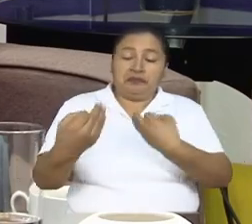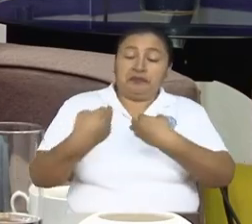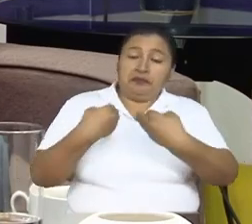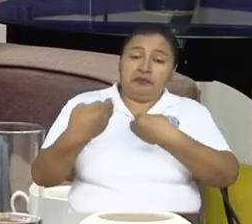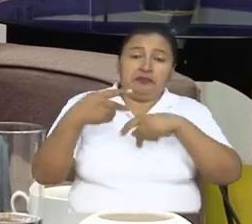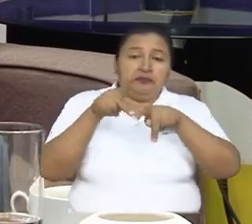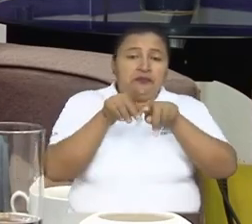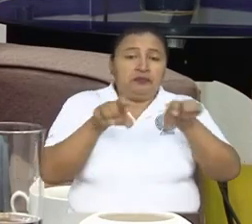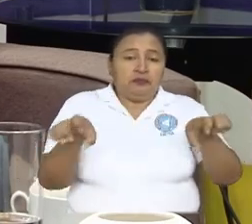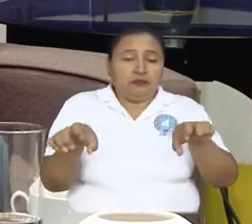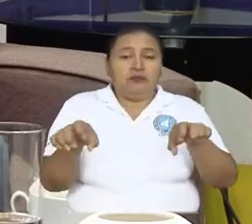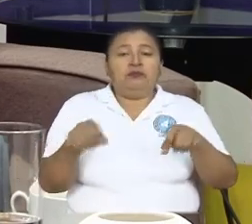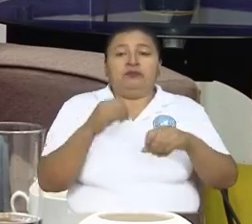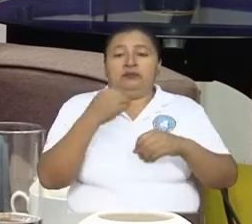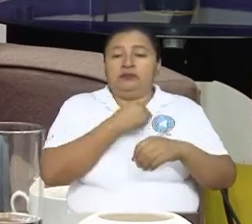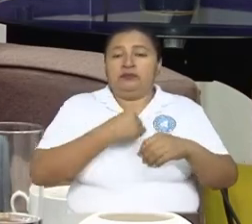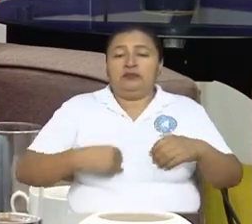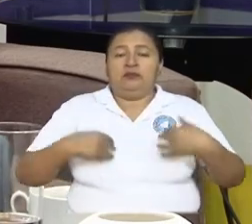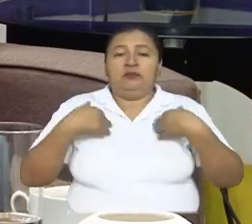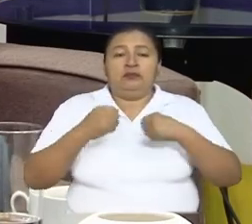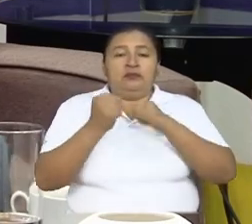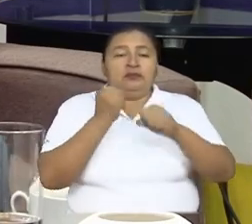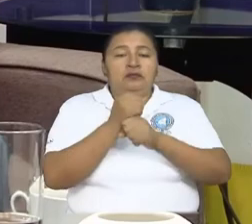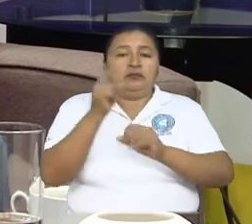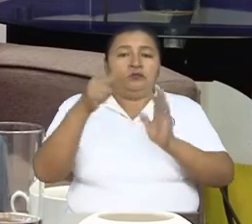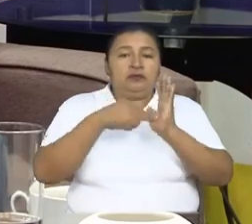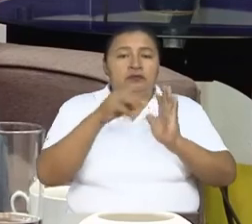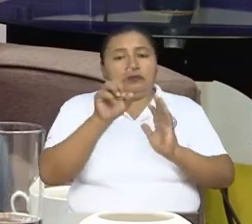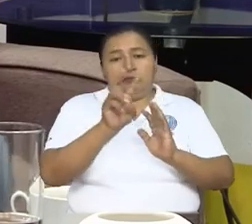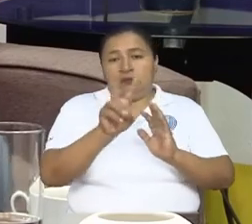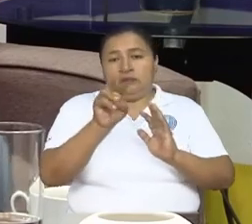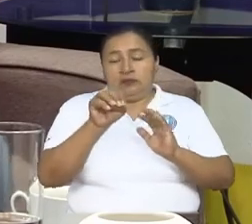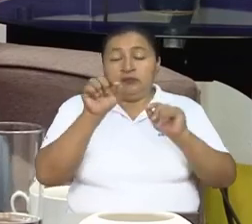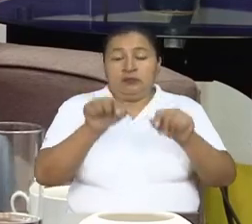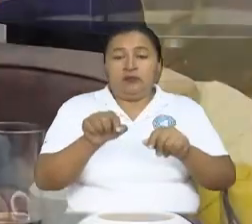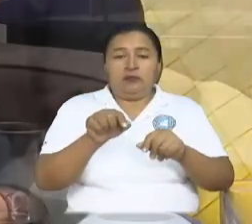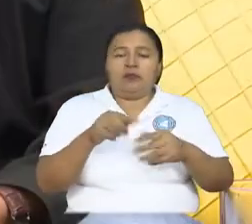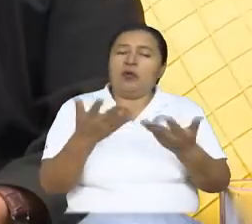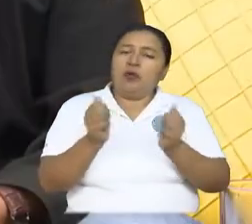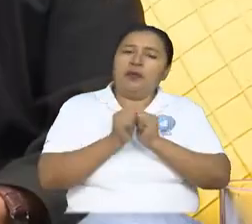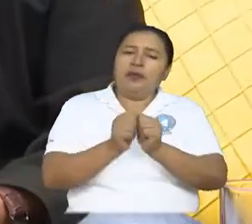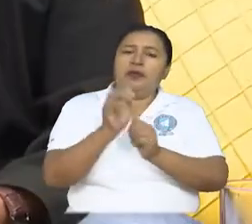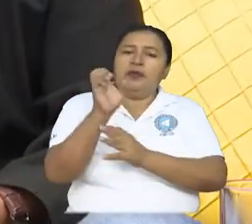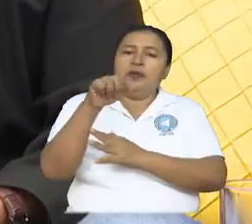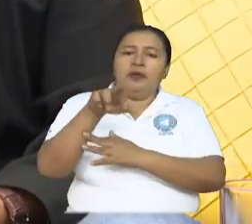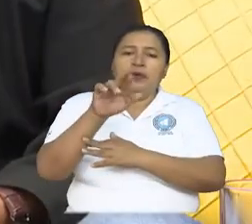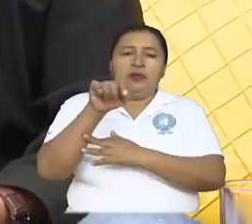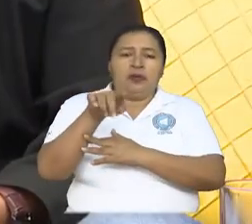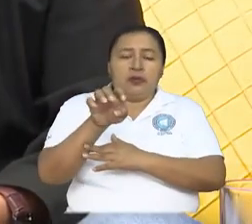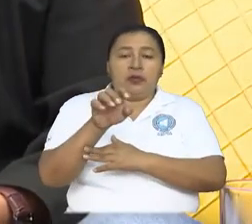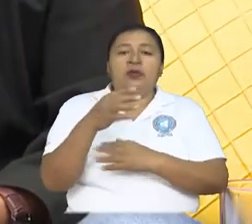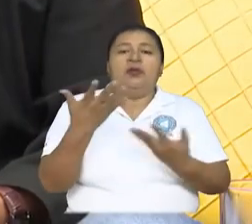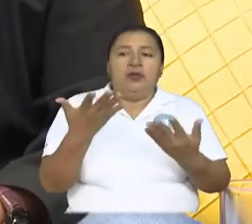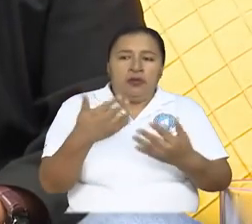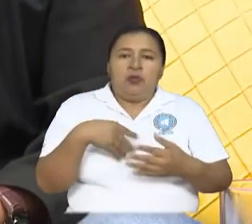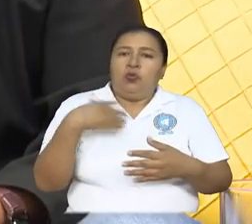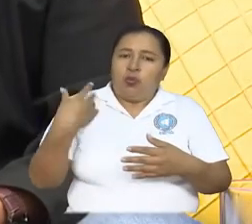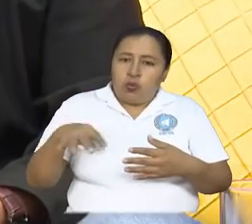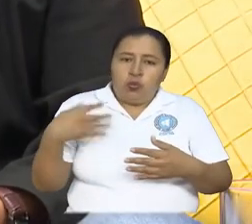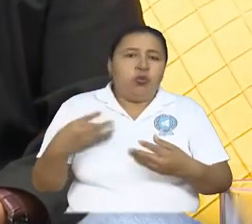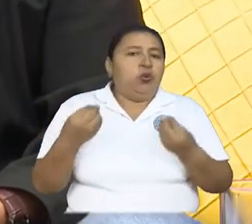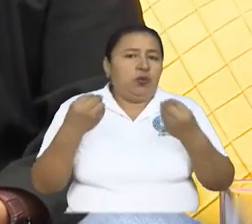de salud para este año 2020 compañero enrique pues que más bastante trabajo ya